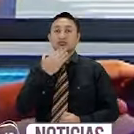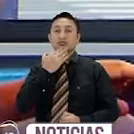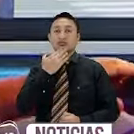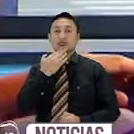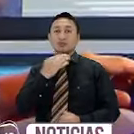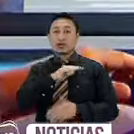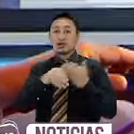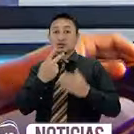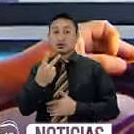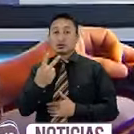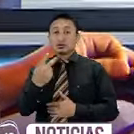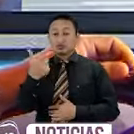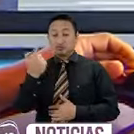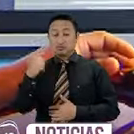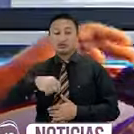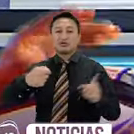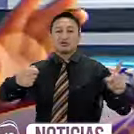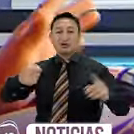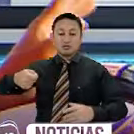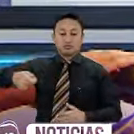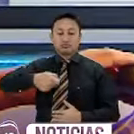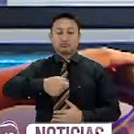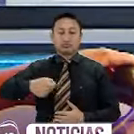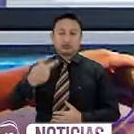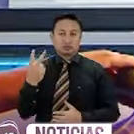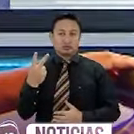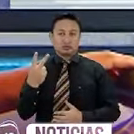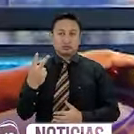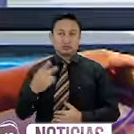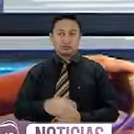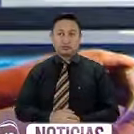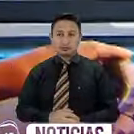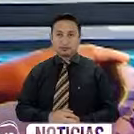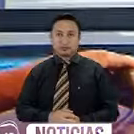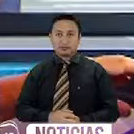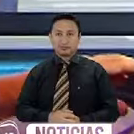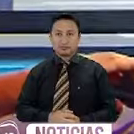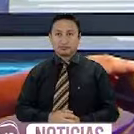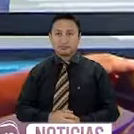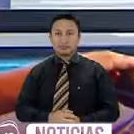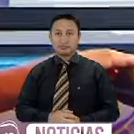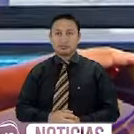dos caras. De todas dos caras igual. Igual.